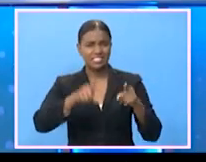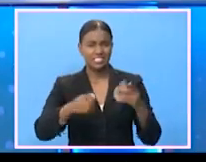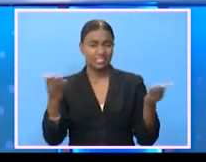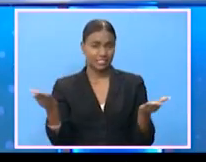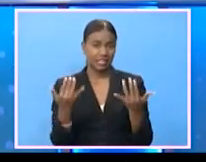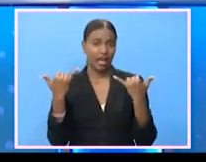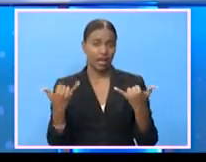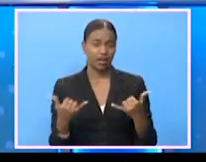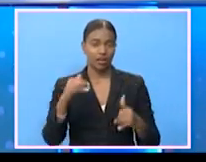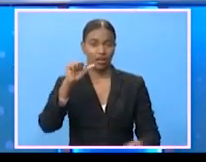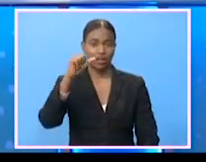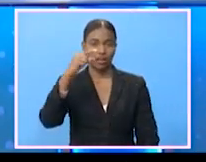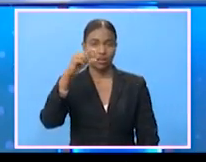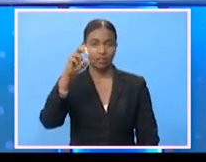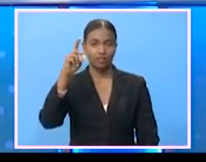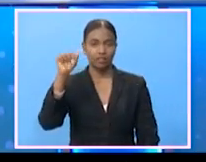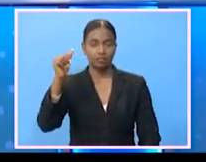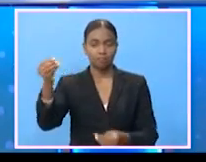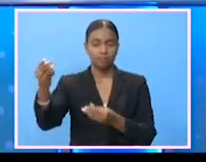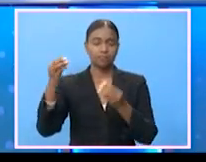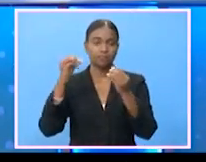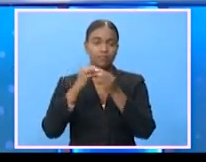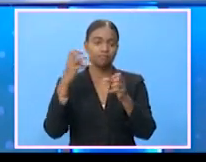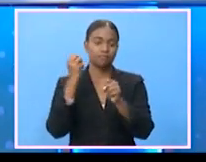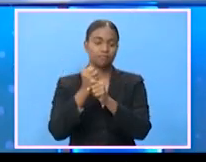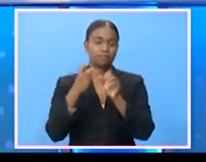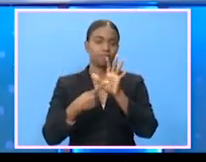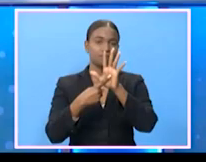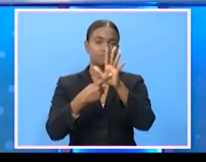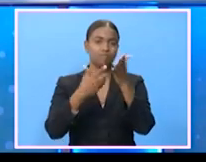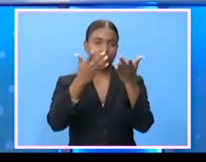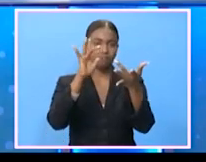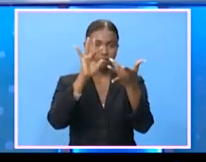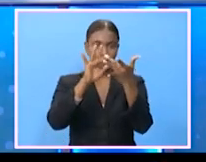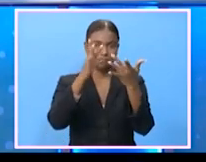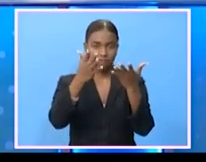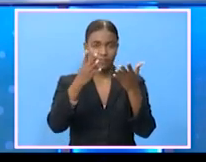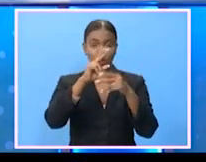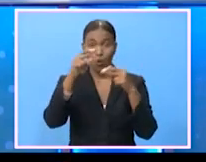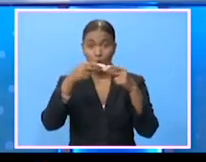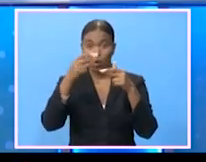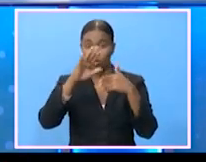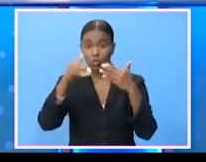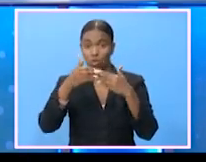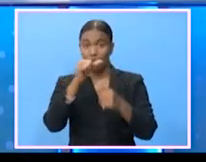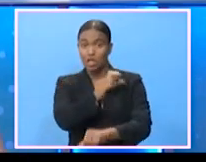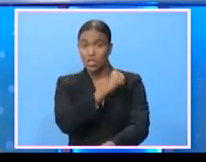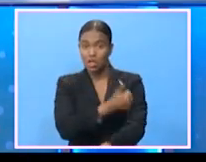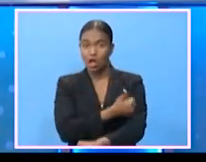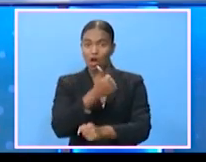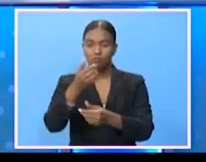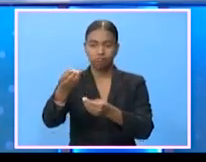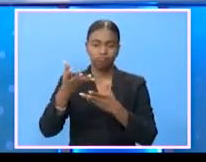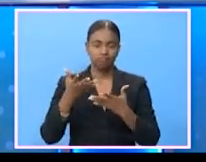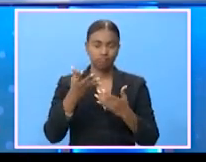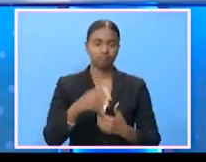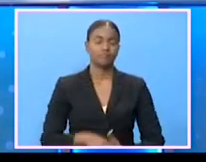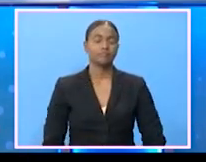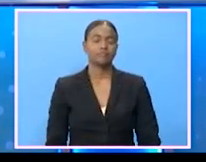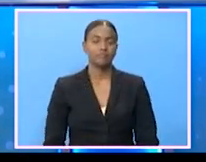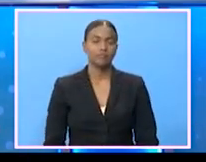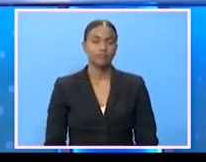afecta. Águeda Solano tiene más detalles de esta información en directo. Estuvo reunida con todas las autoridades. Paso contigo, Águeda, cuéntanos,